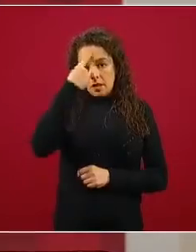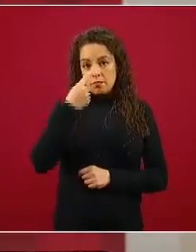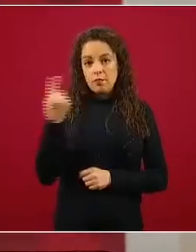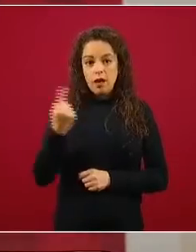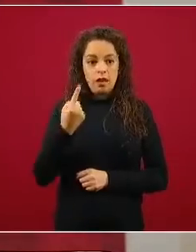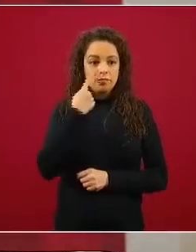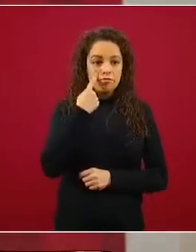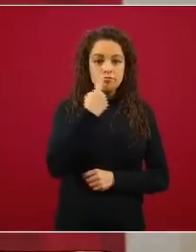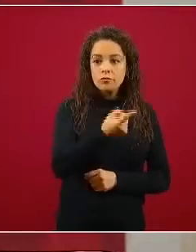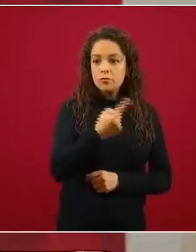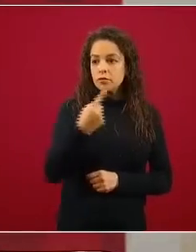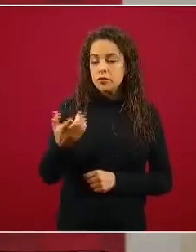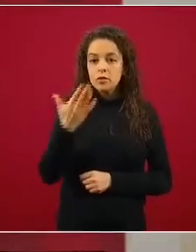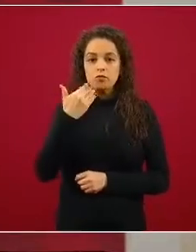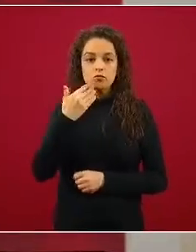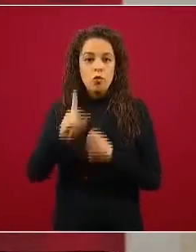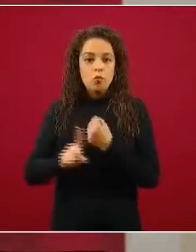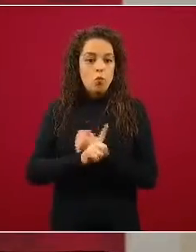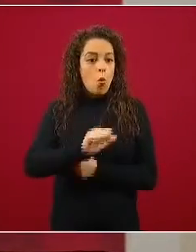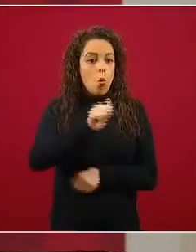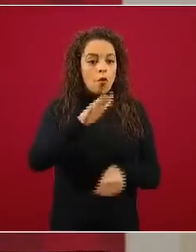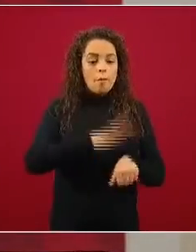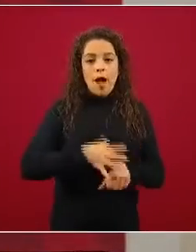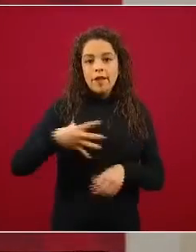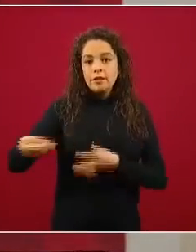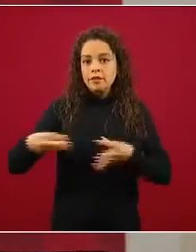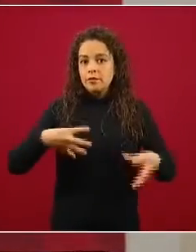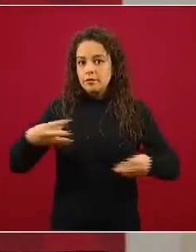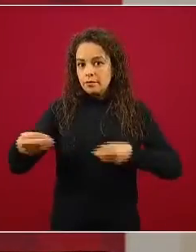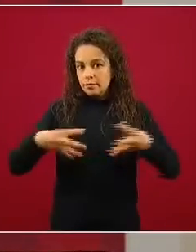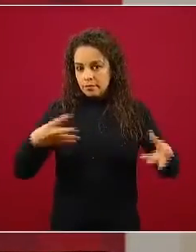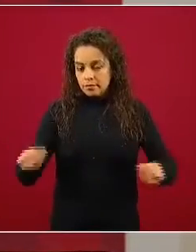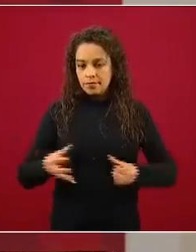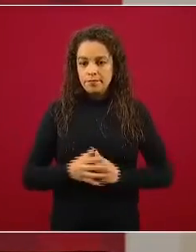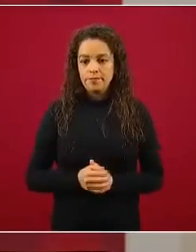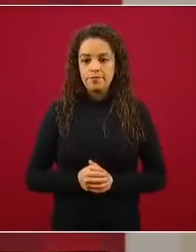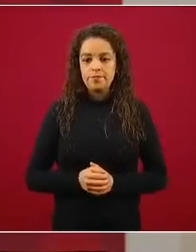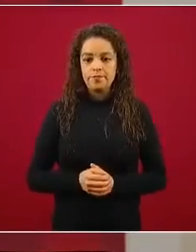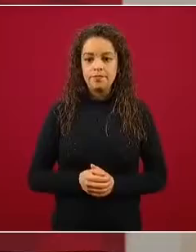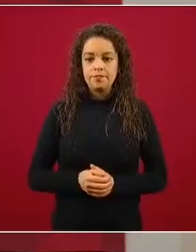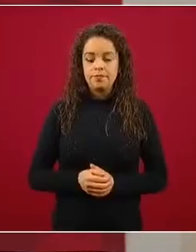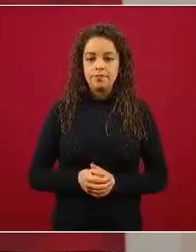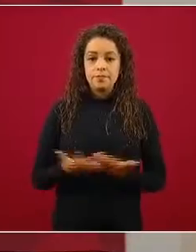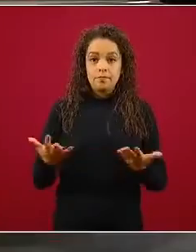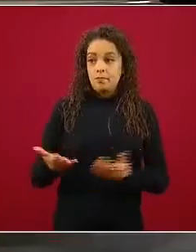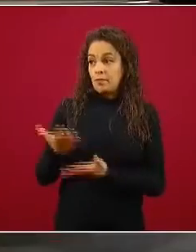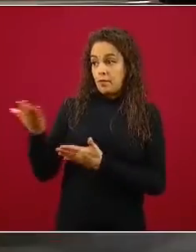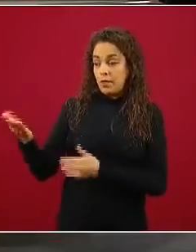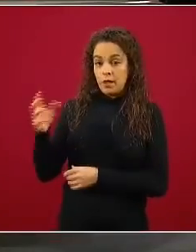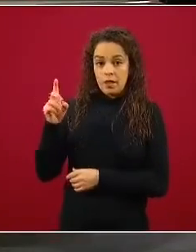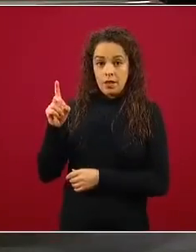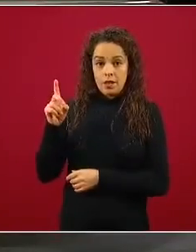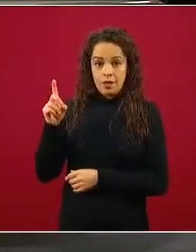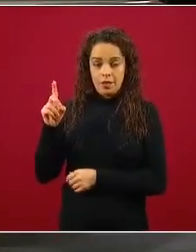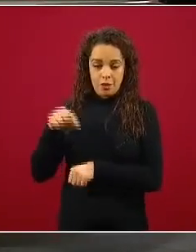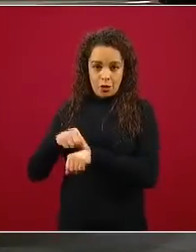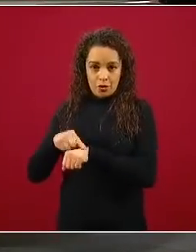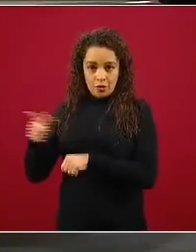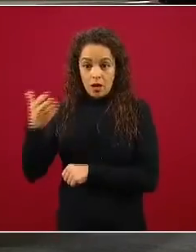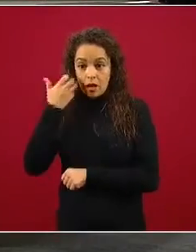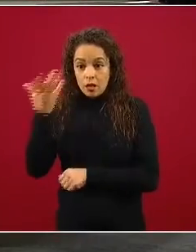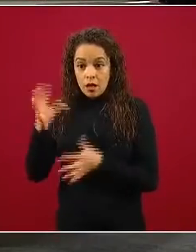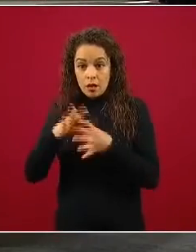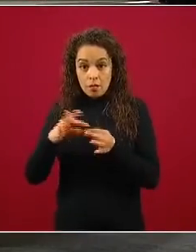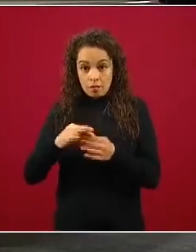haya ningún problema con nadie más. No sé si el doctor quisiera comentarnos algo sobre esto, pero sería un